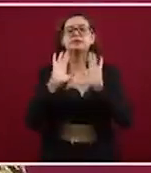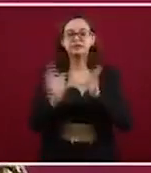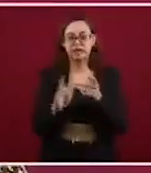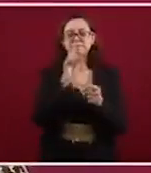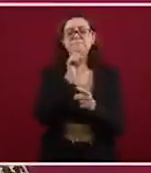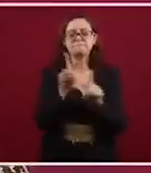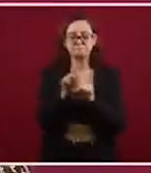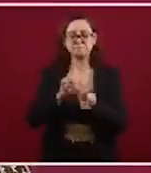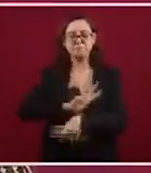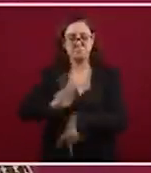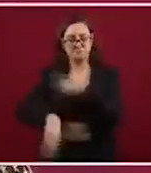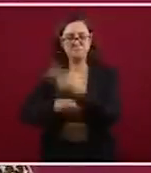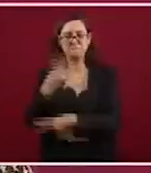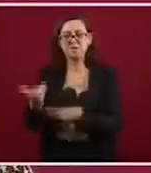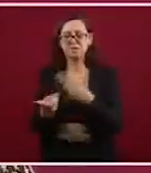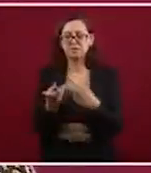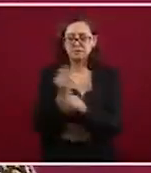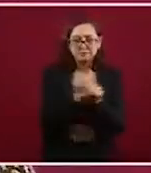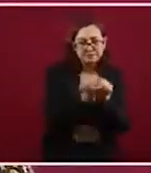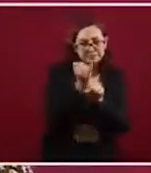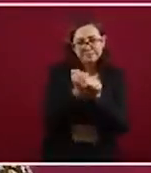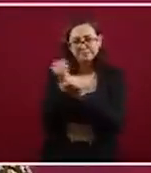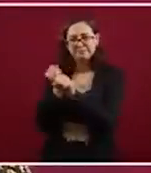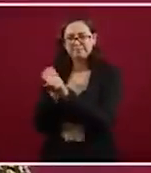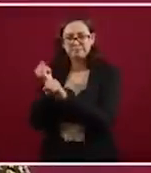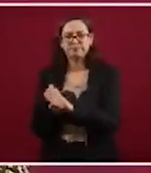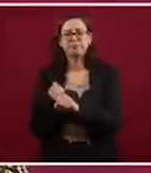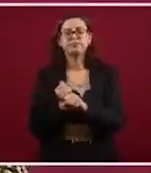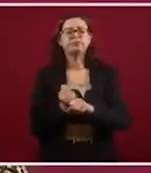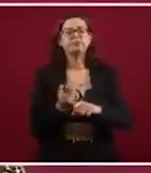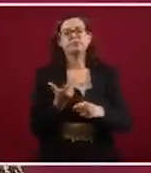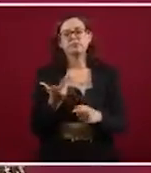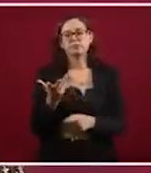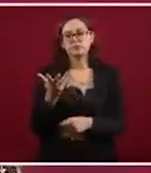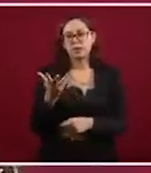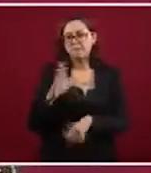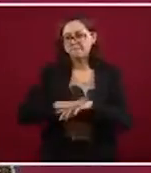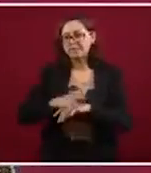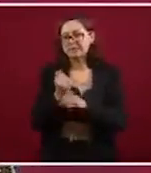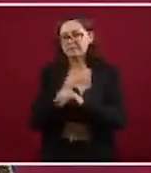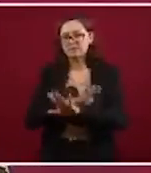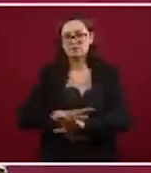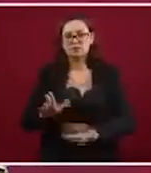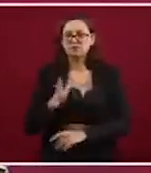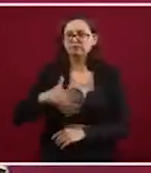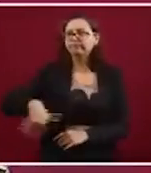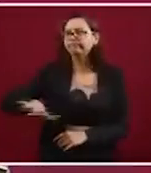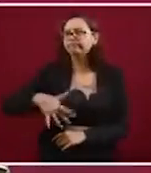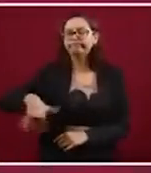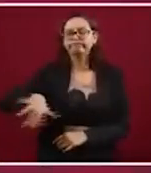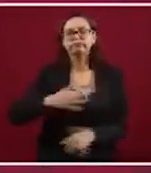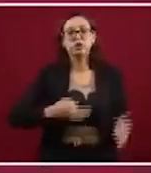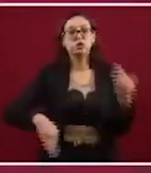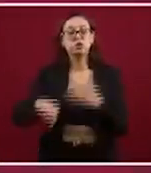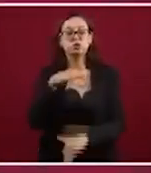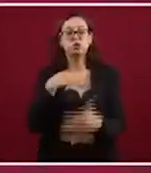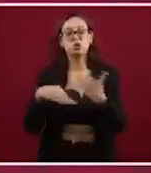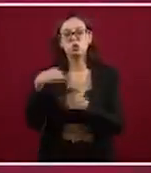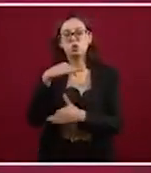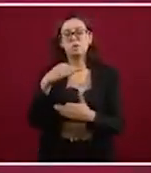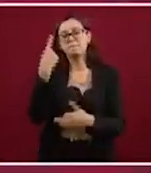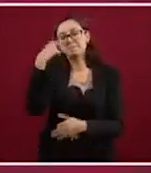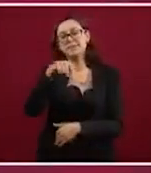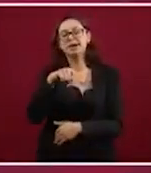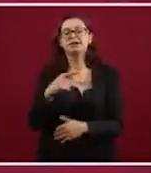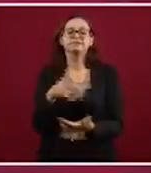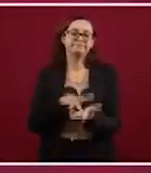realizar en la parte de inteligencia, pues estar buscando la información, todo en beneficio